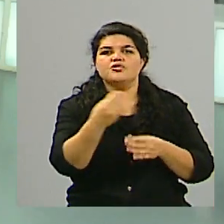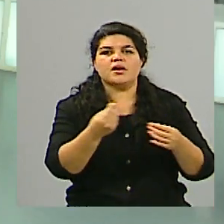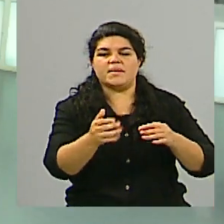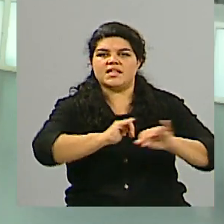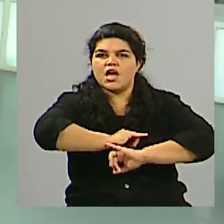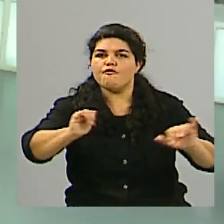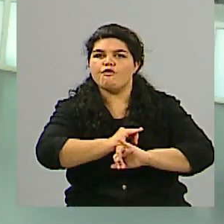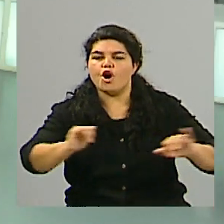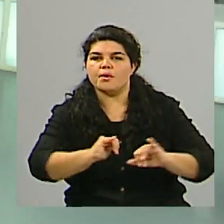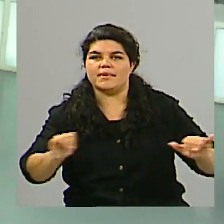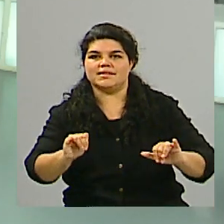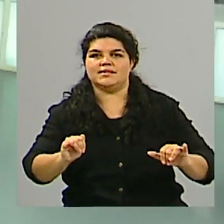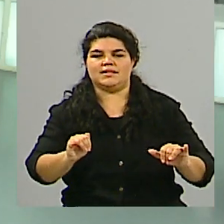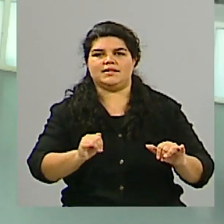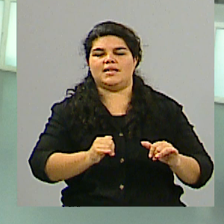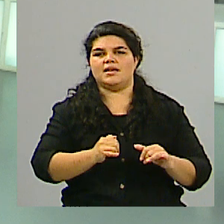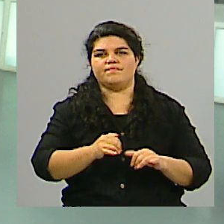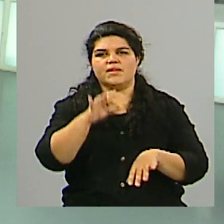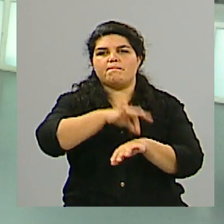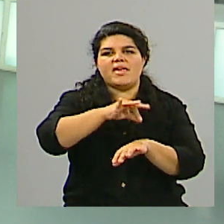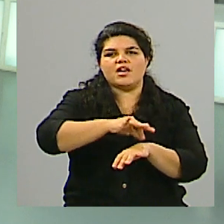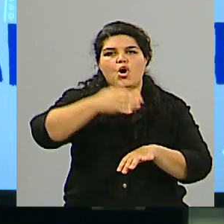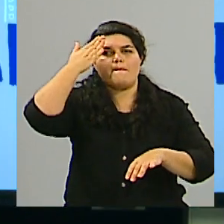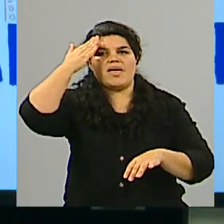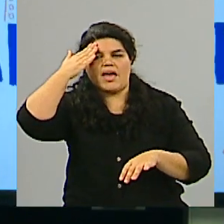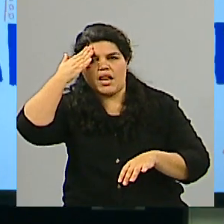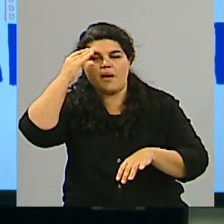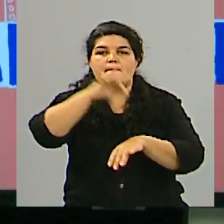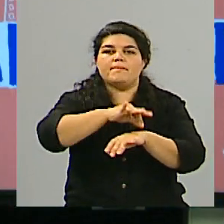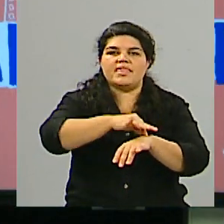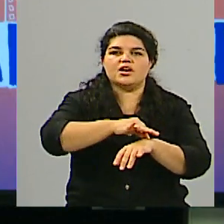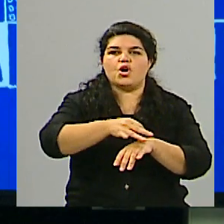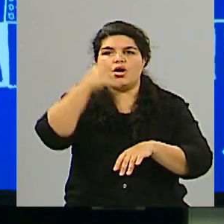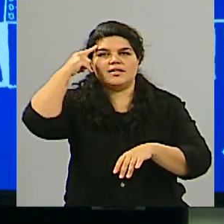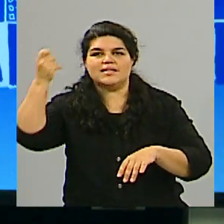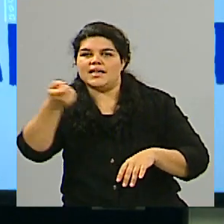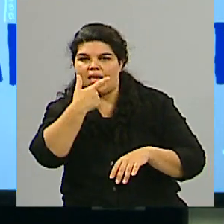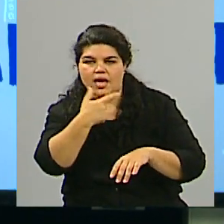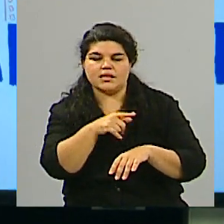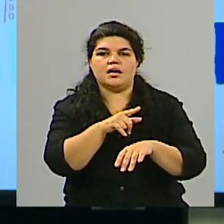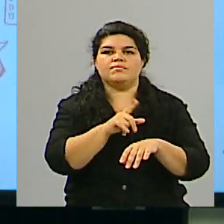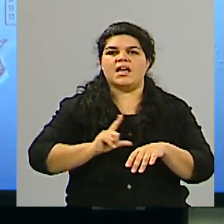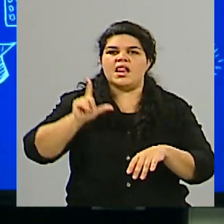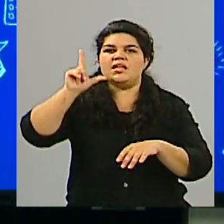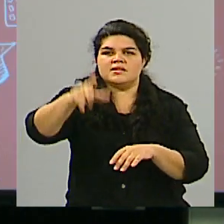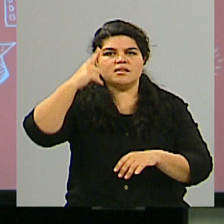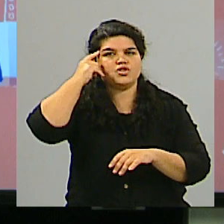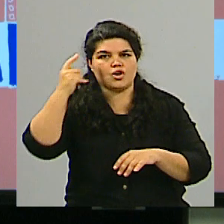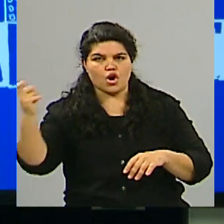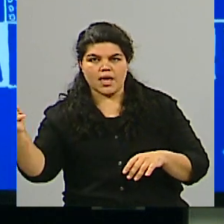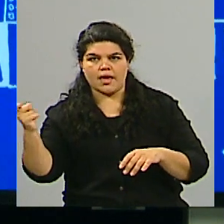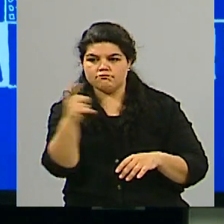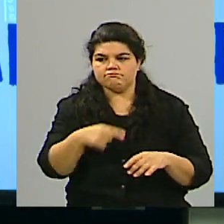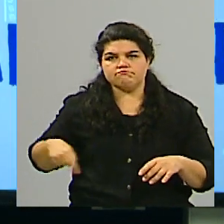de profesionales de la salud mental, médicos psiquiatras, personas licenciados en psicología, que